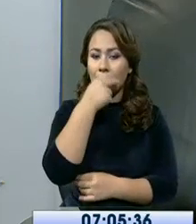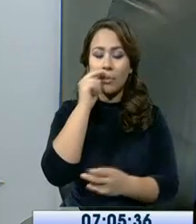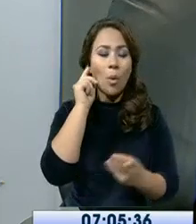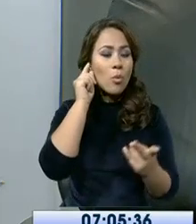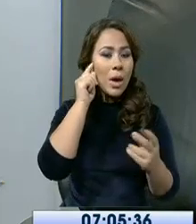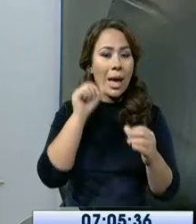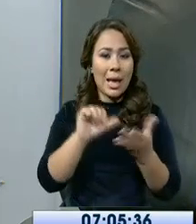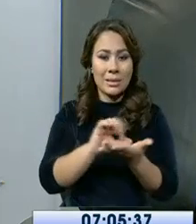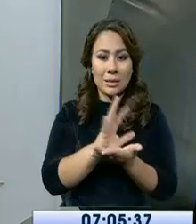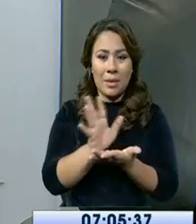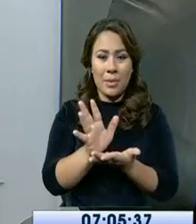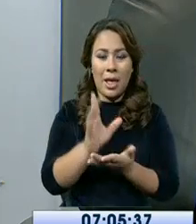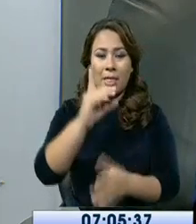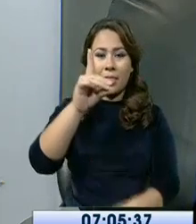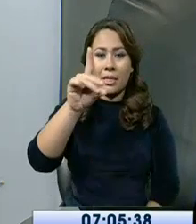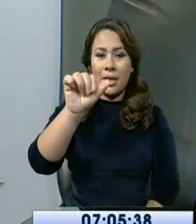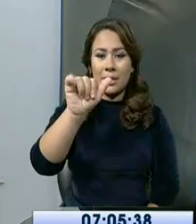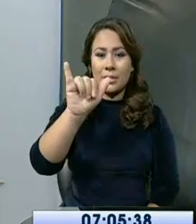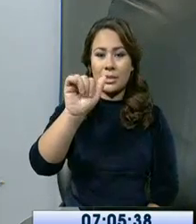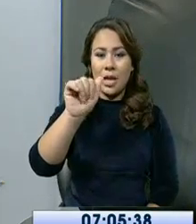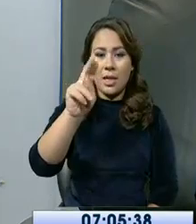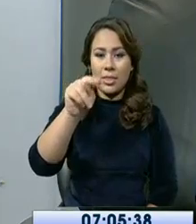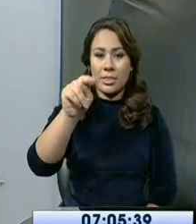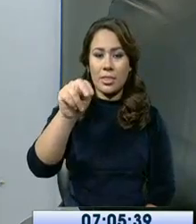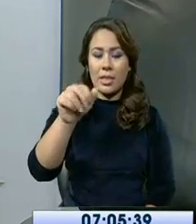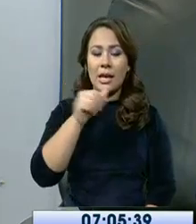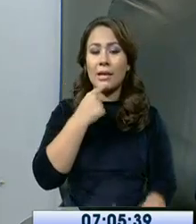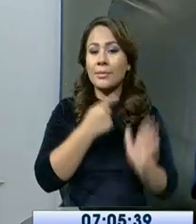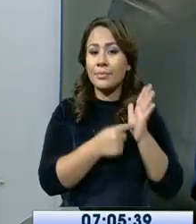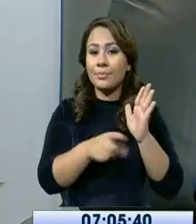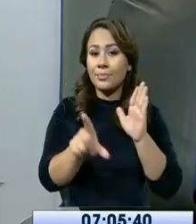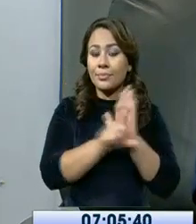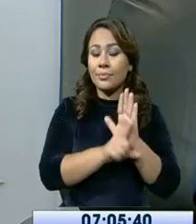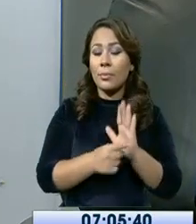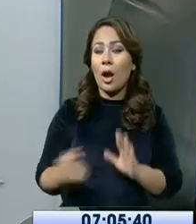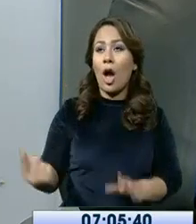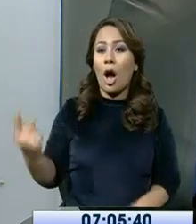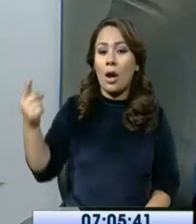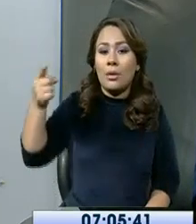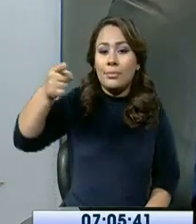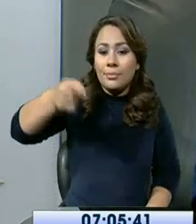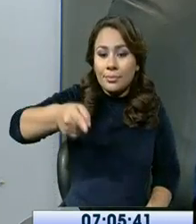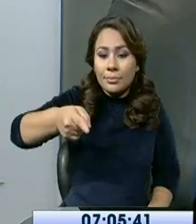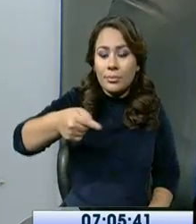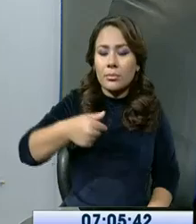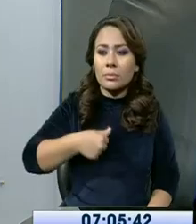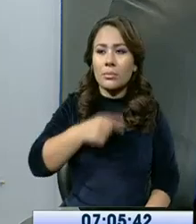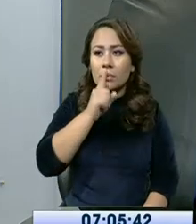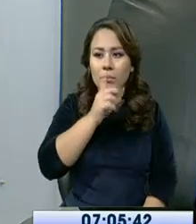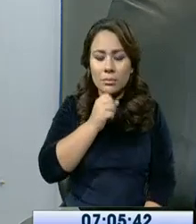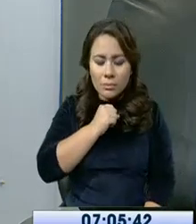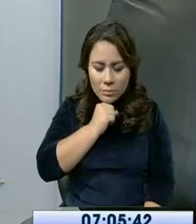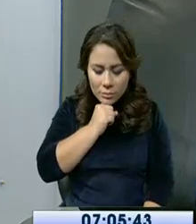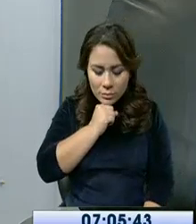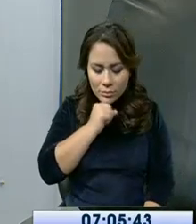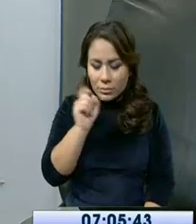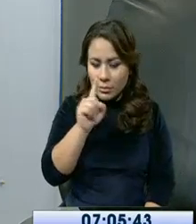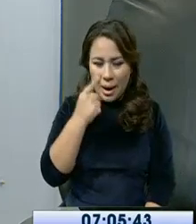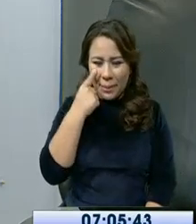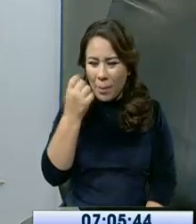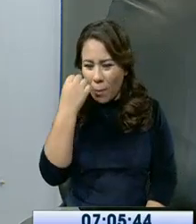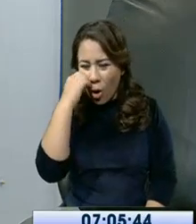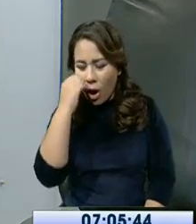Pazley precisaron que la normativa obliga a cualquier funcionario a informar o a denunciar